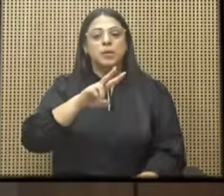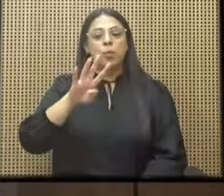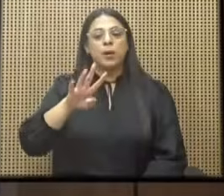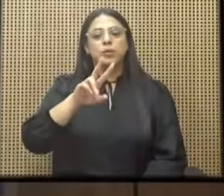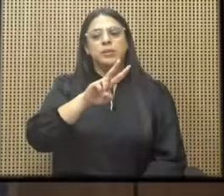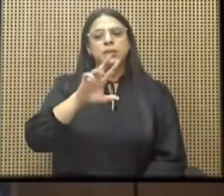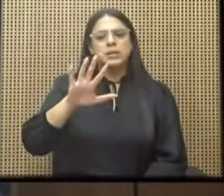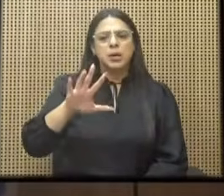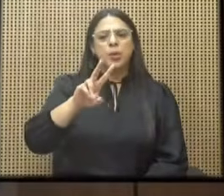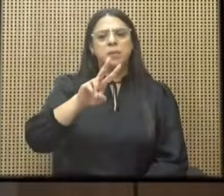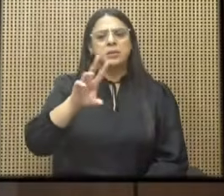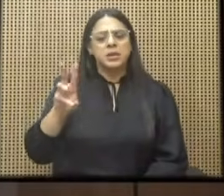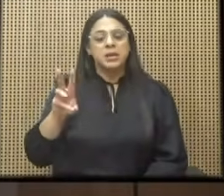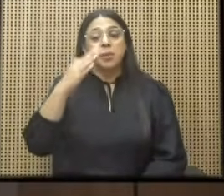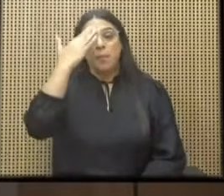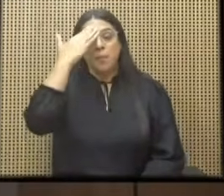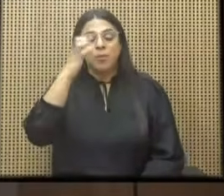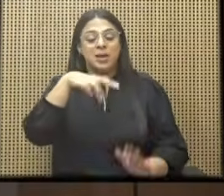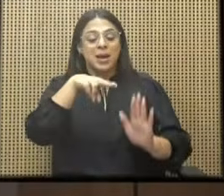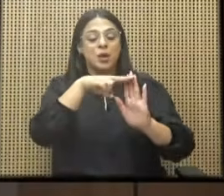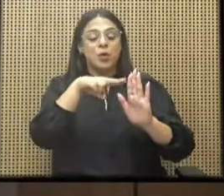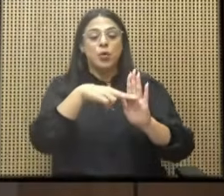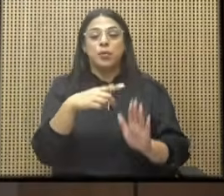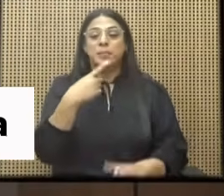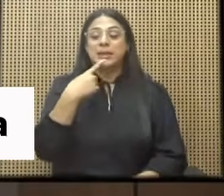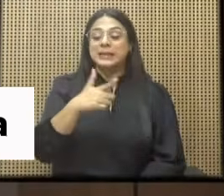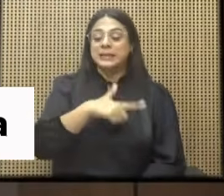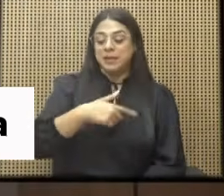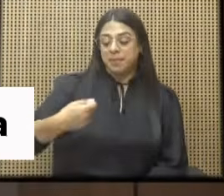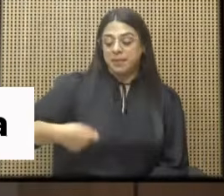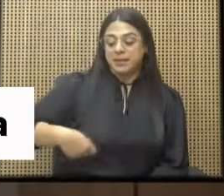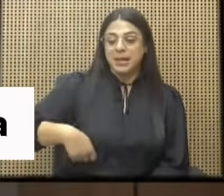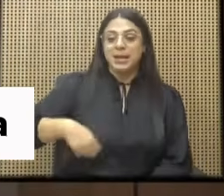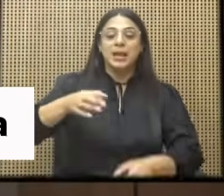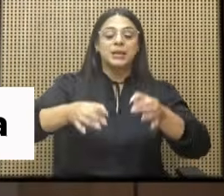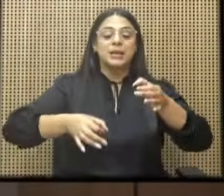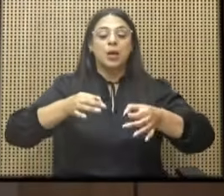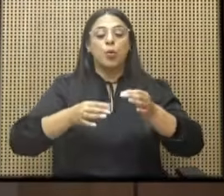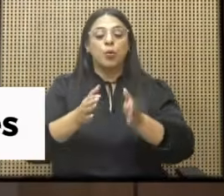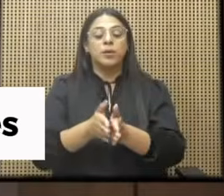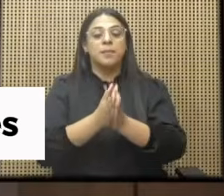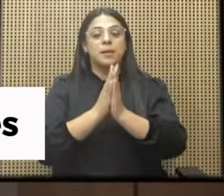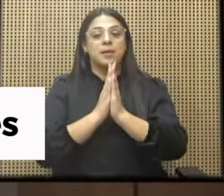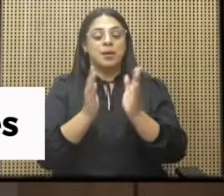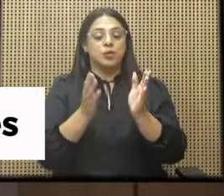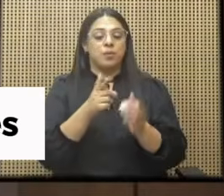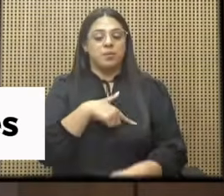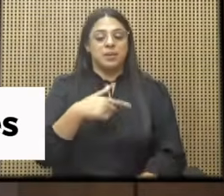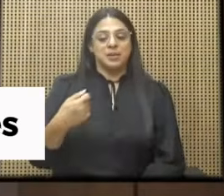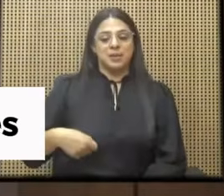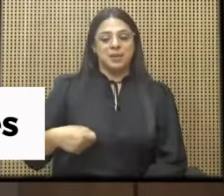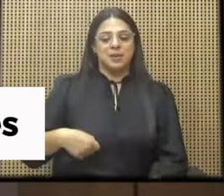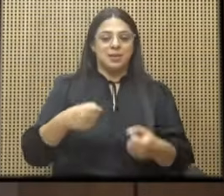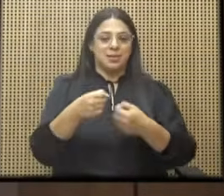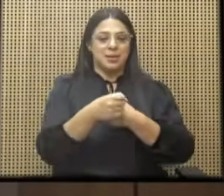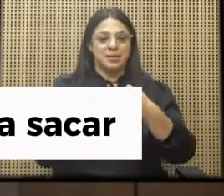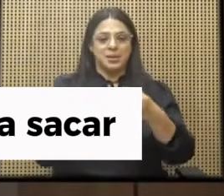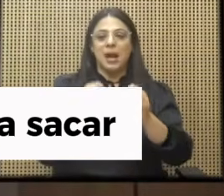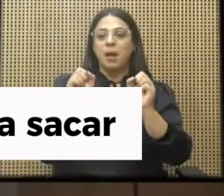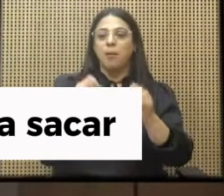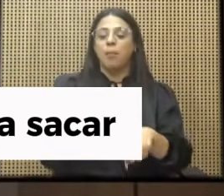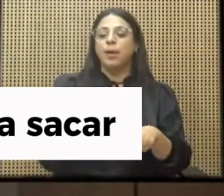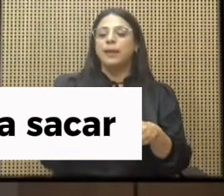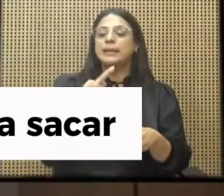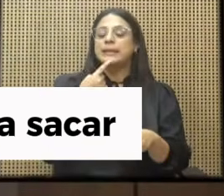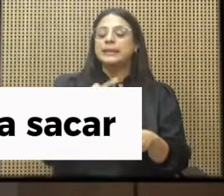qué? Porque dice esa norma que el presidente de la Corte, a solicitud del presidente de la sala, puede llamar magistrados suplentes para